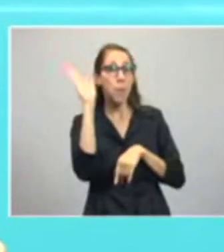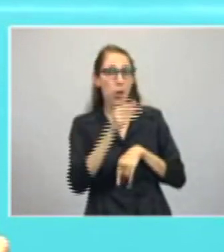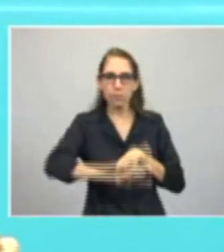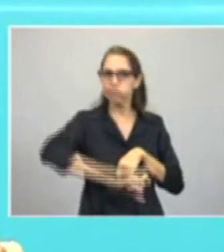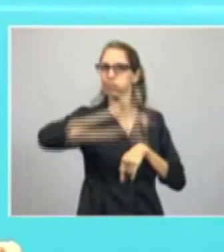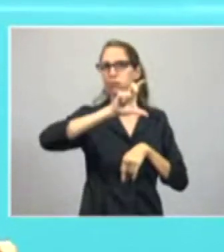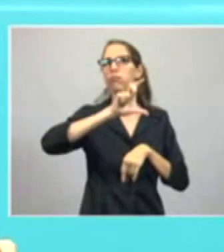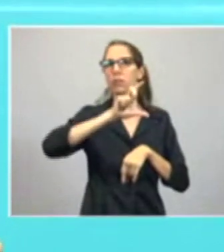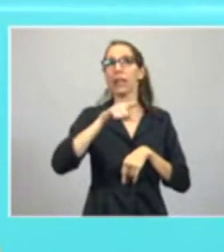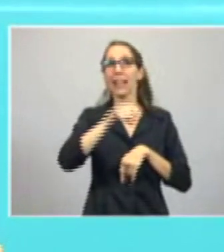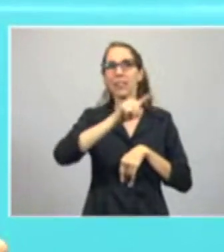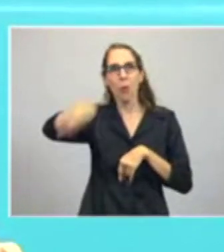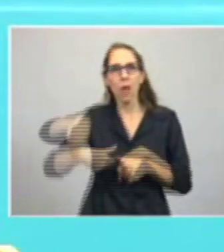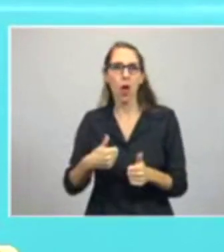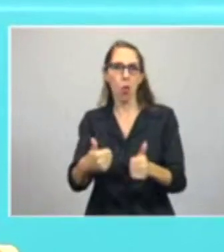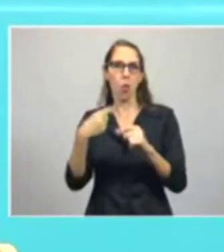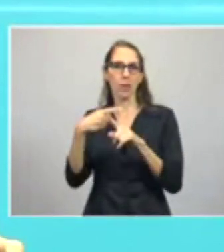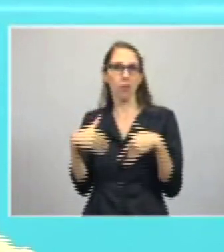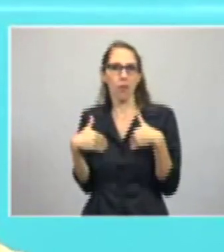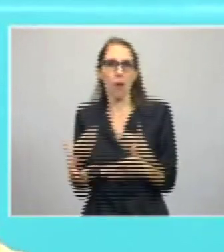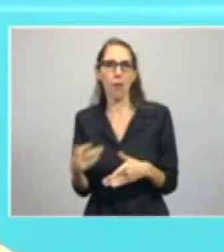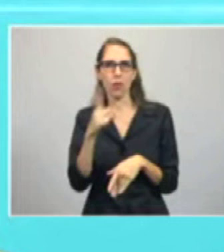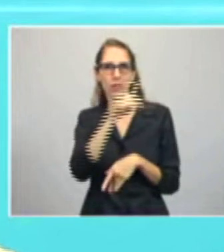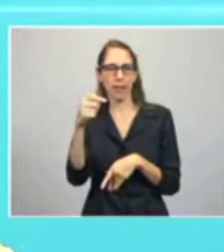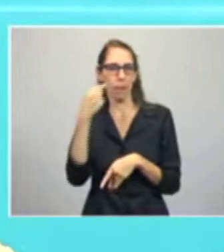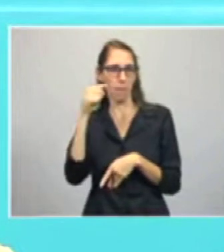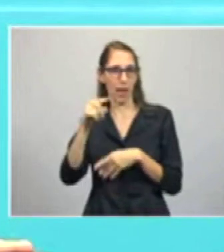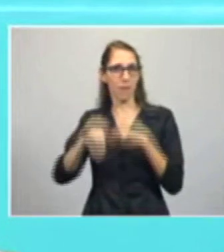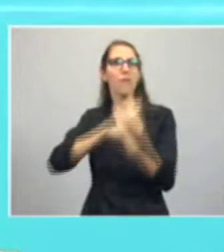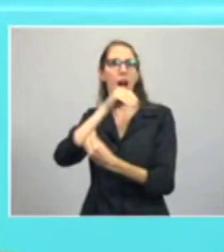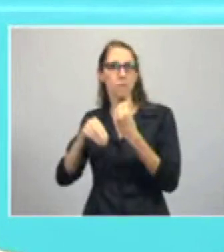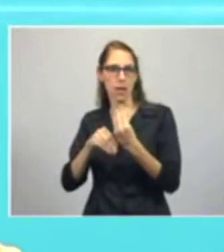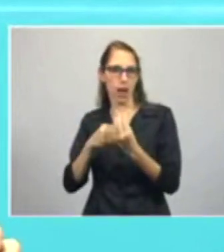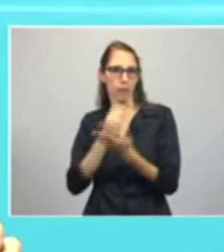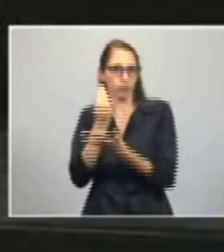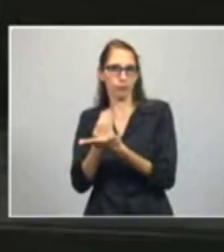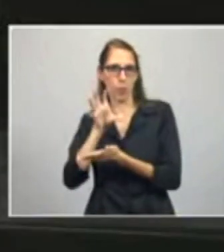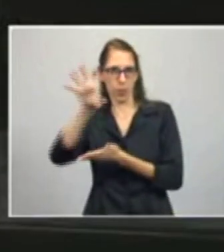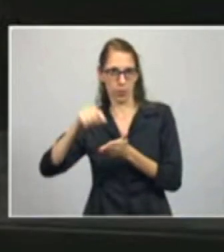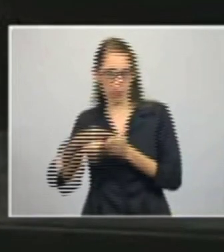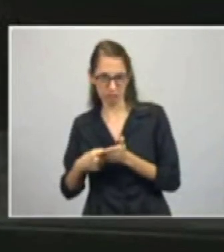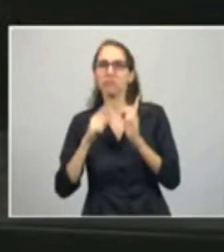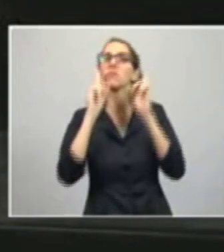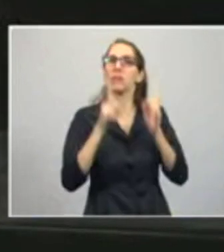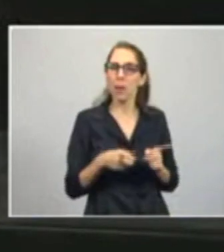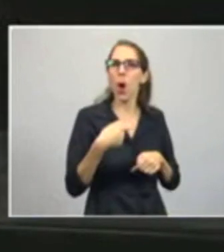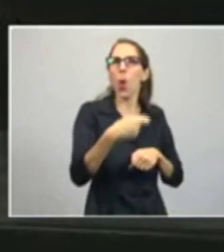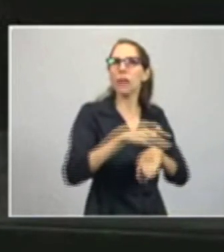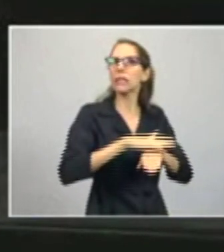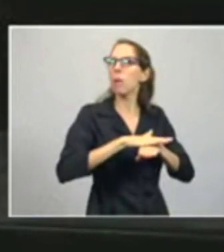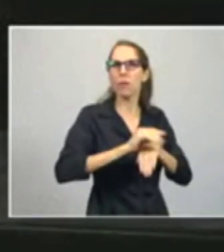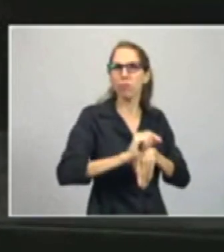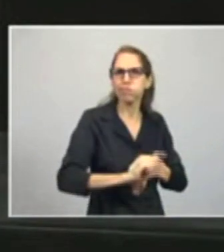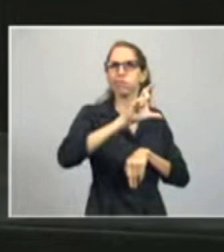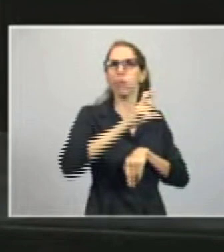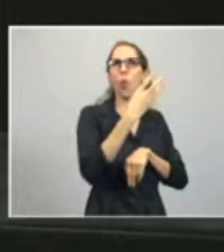beneficia a 100.000 familias de la Provincia de Buenos Aires. Estamos también, Marina, aumentando la jubilación mínima en un